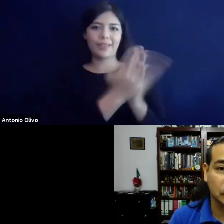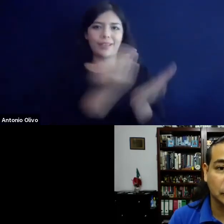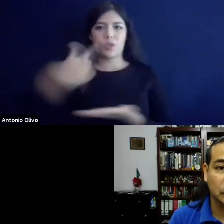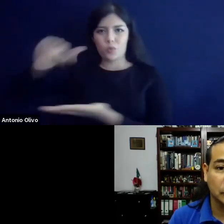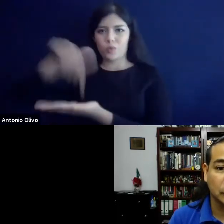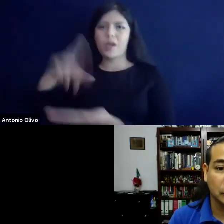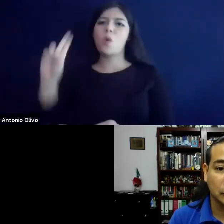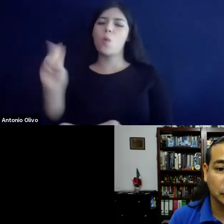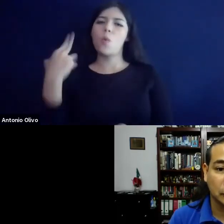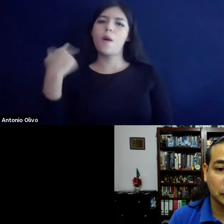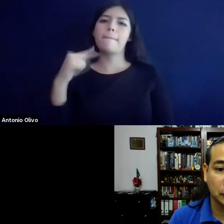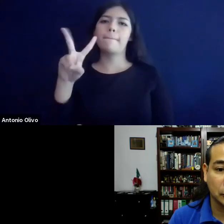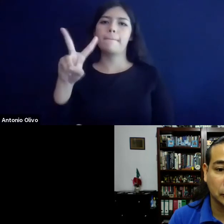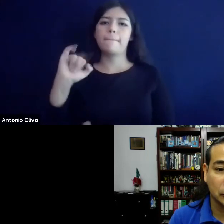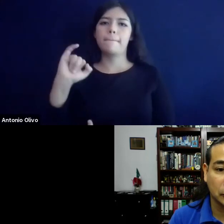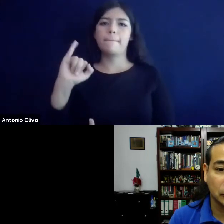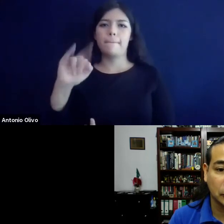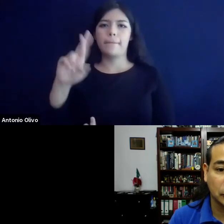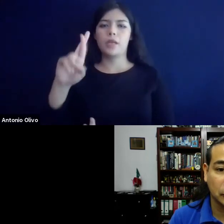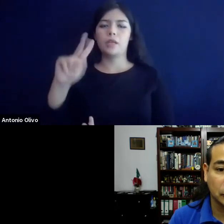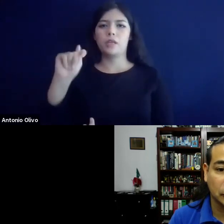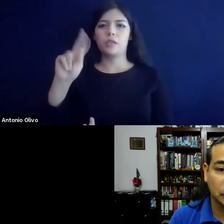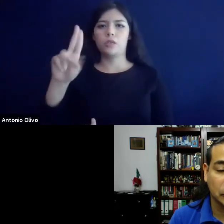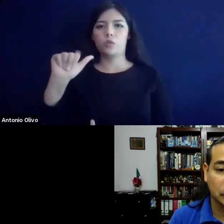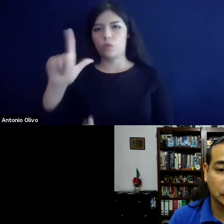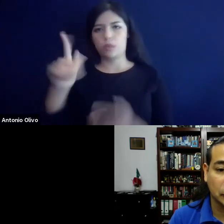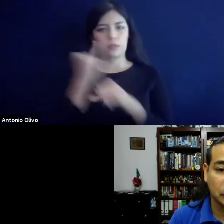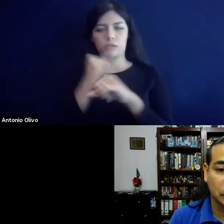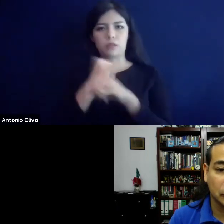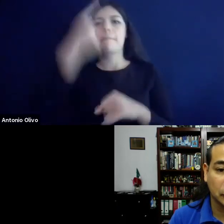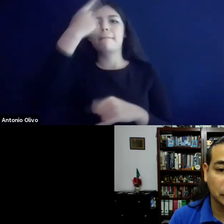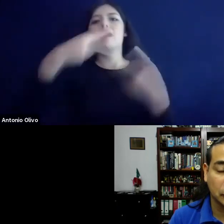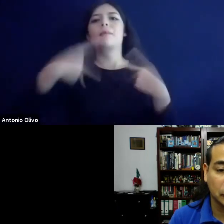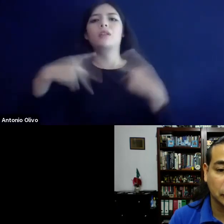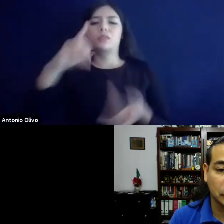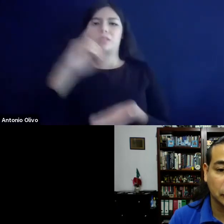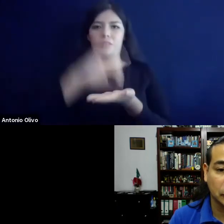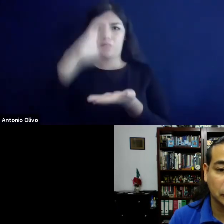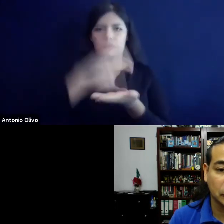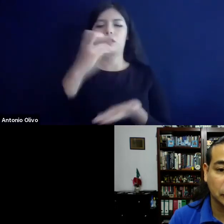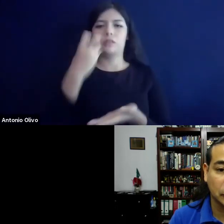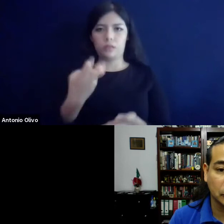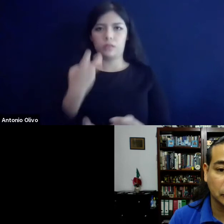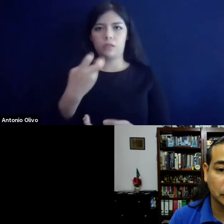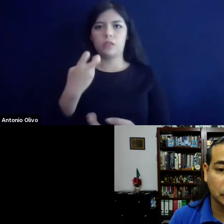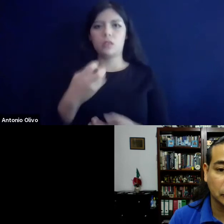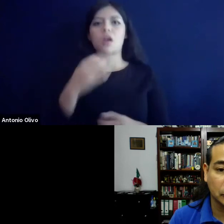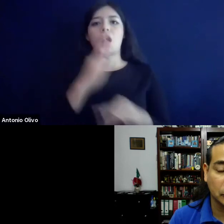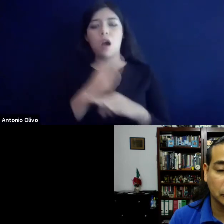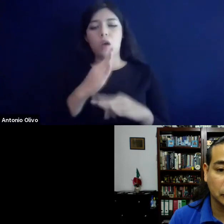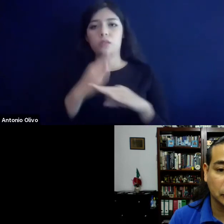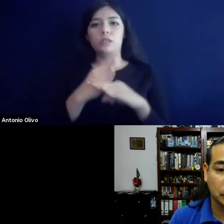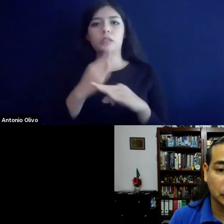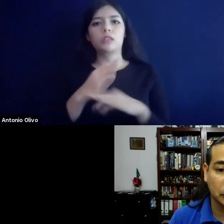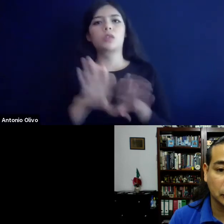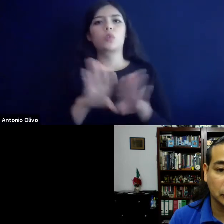servicios para personas con discapacidad. Y principalmente ahorita estamos trabajando en la visual porque son los recursos